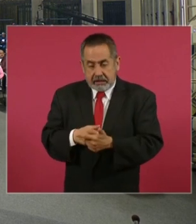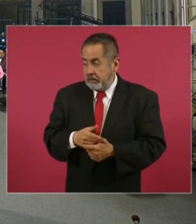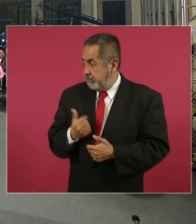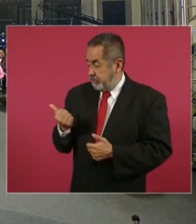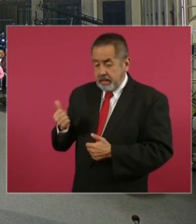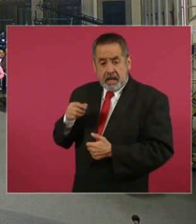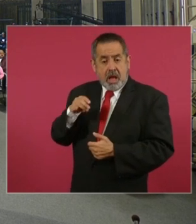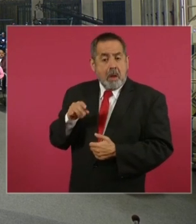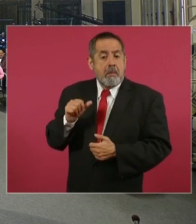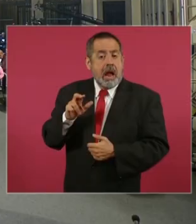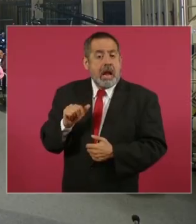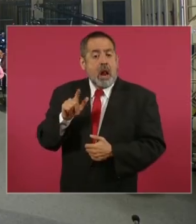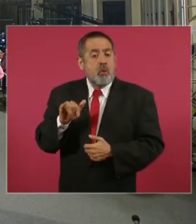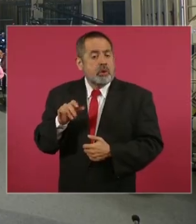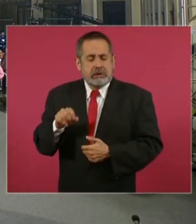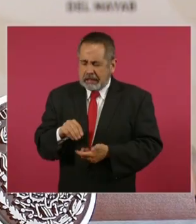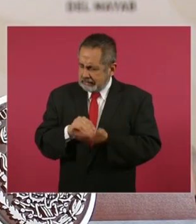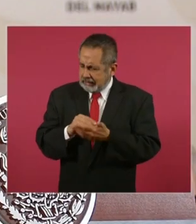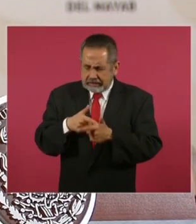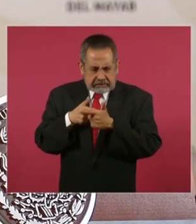va a